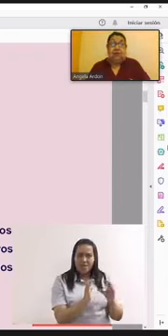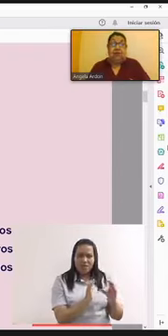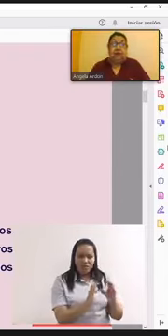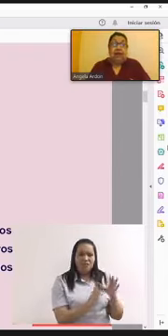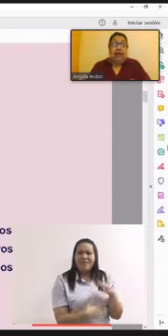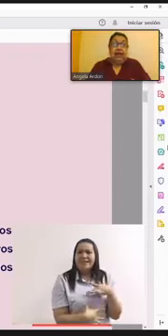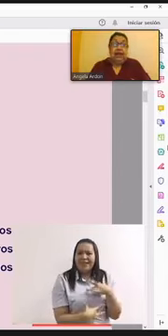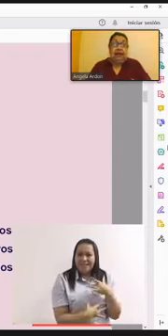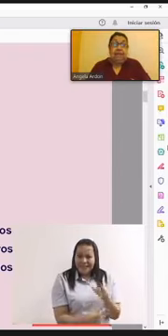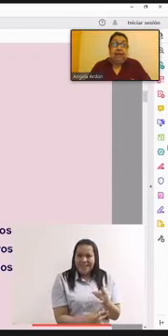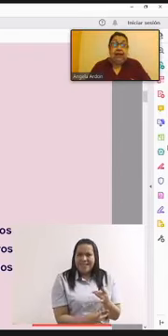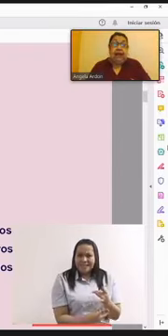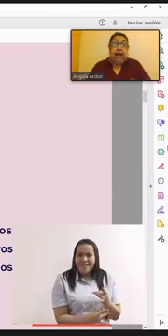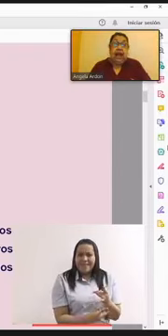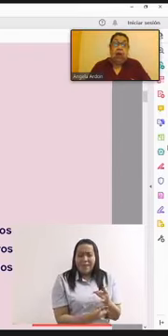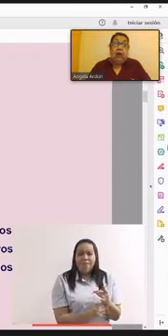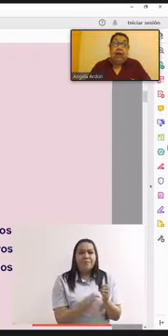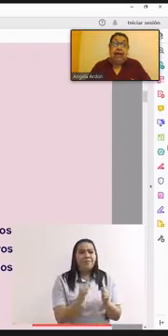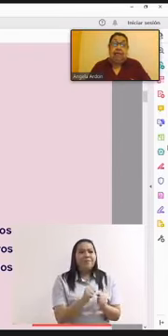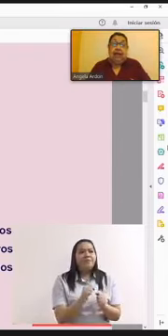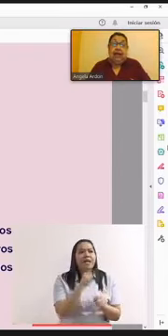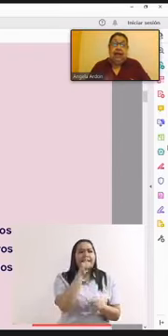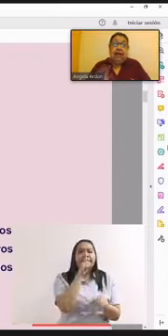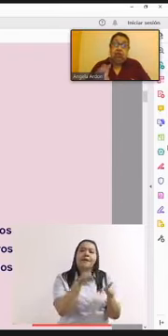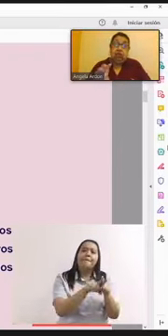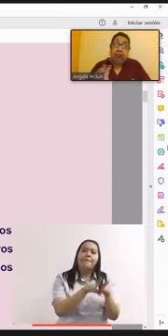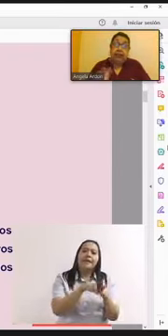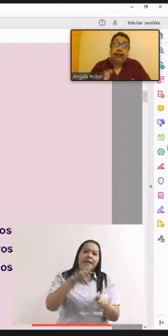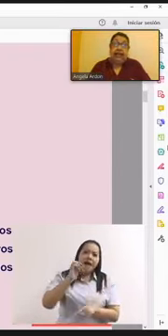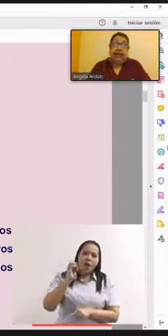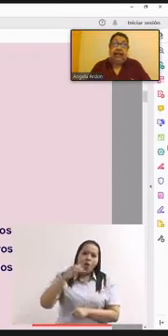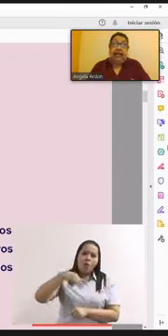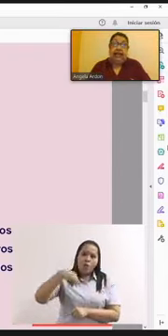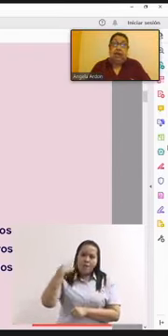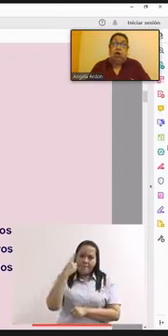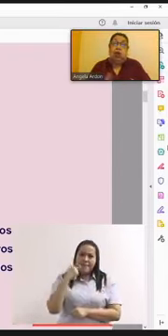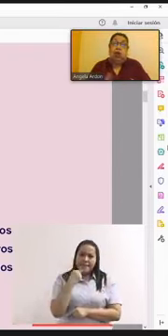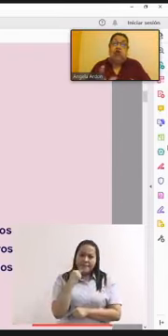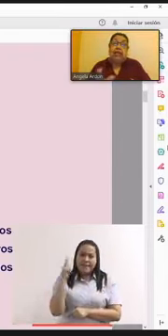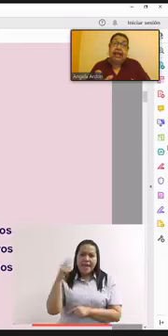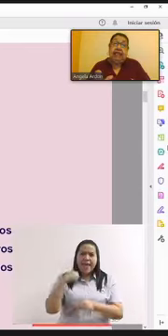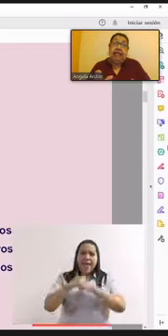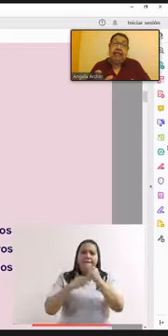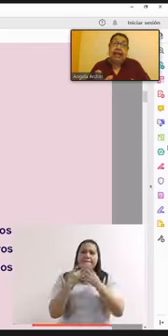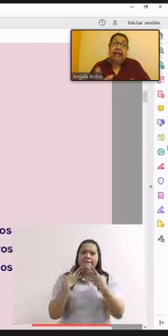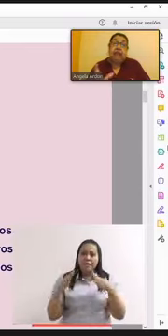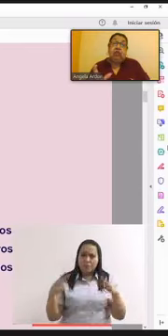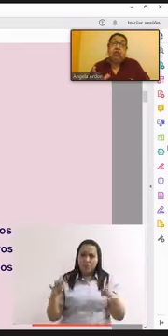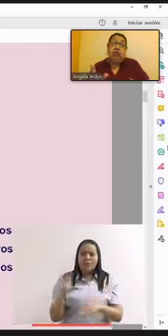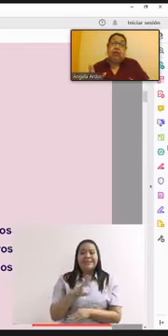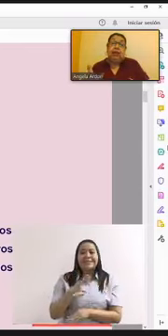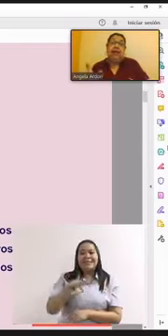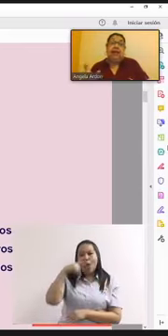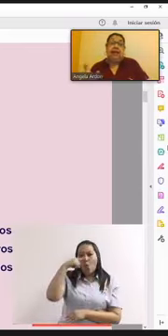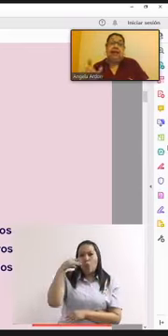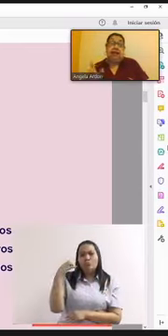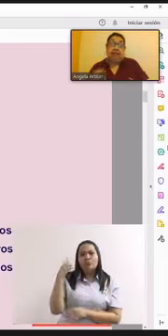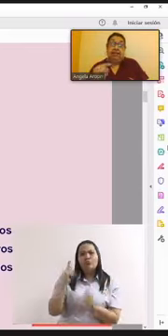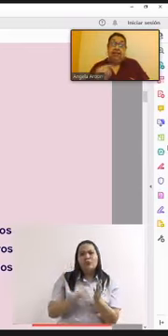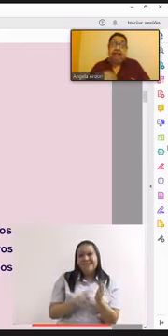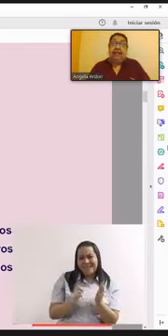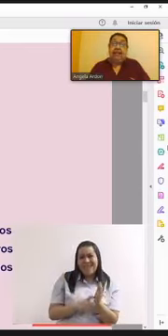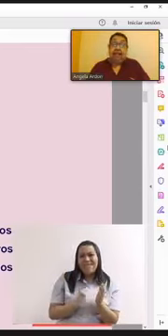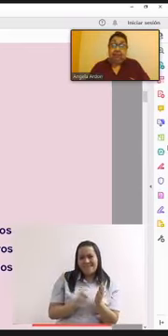eso. Y también la OMS en su página tiene un test que tú te lo puedes hacer a